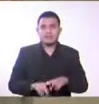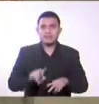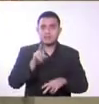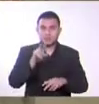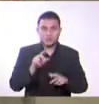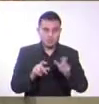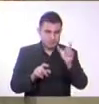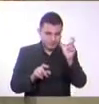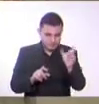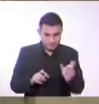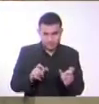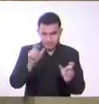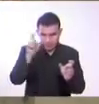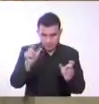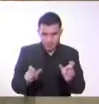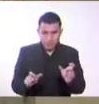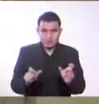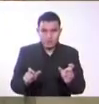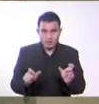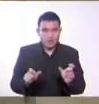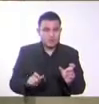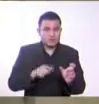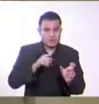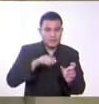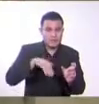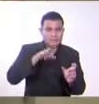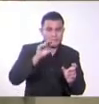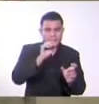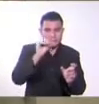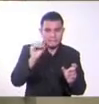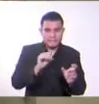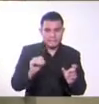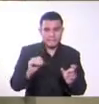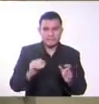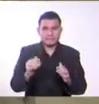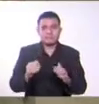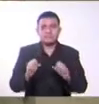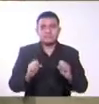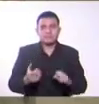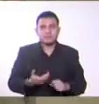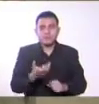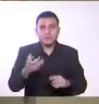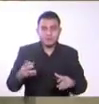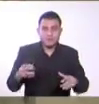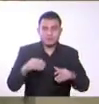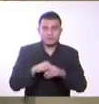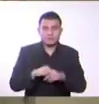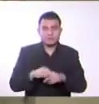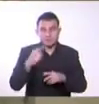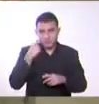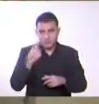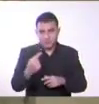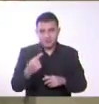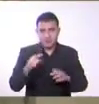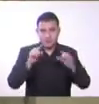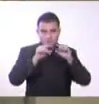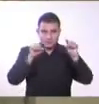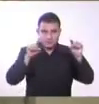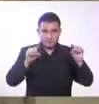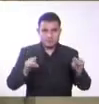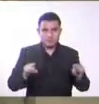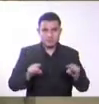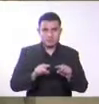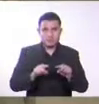los que tienen mayor porcentaje, pero creo que también podríamos incluir, viendo esta lámina, los